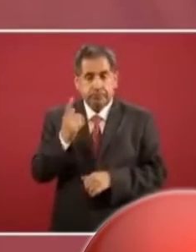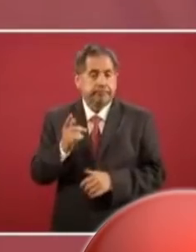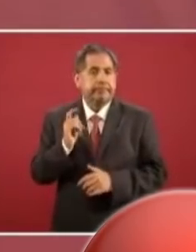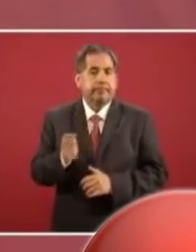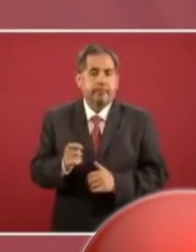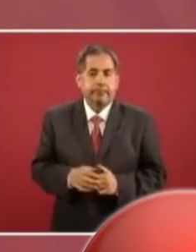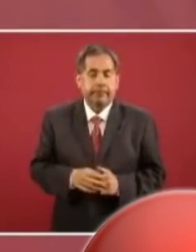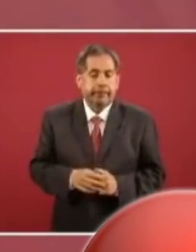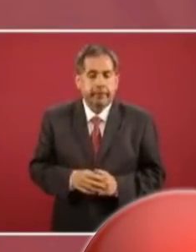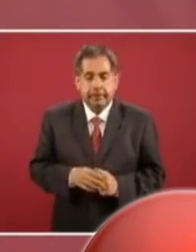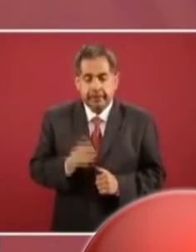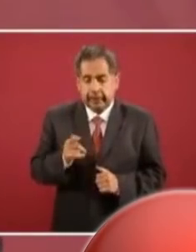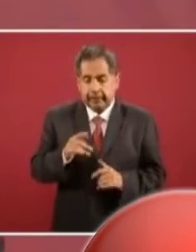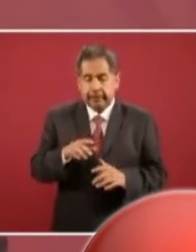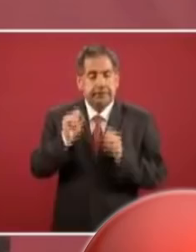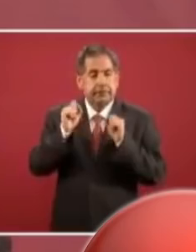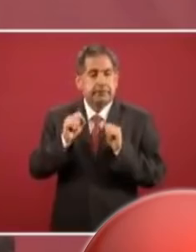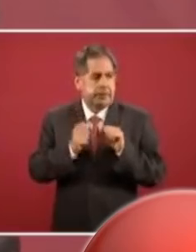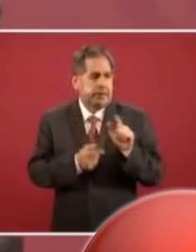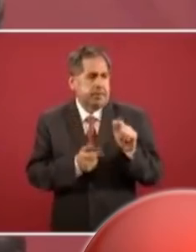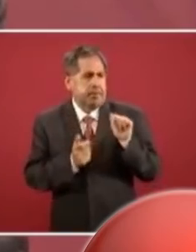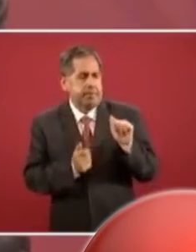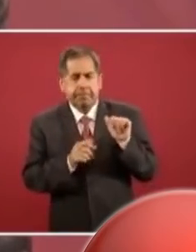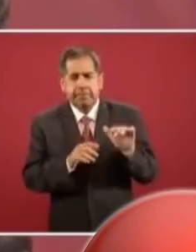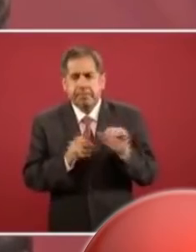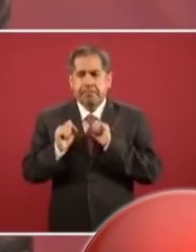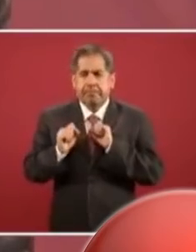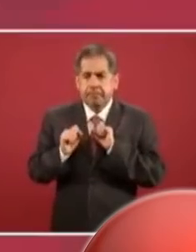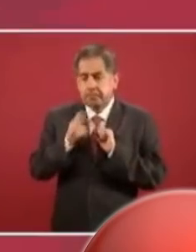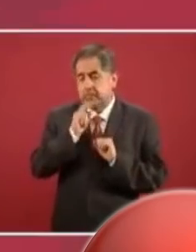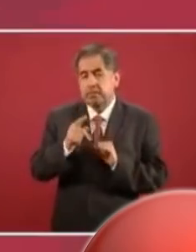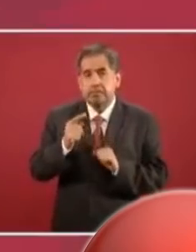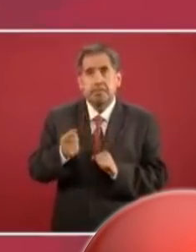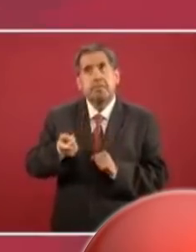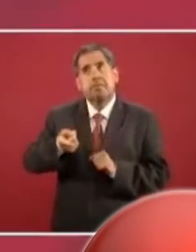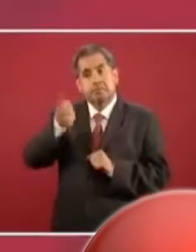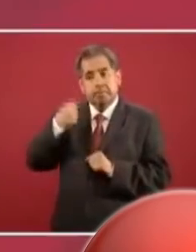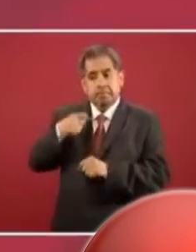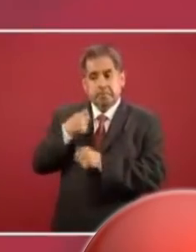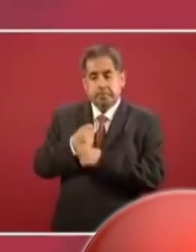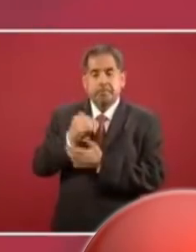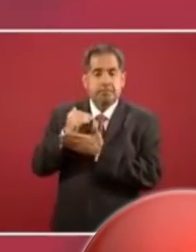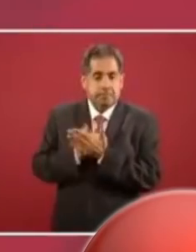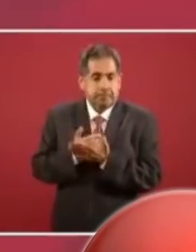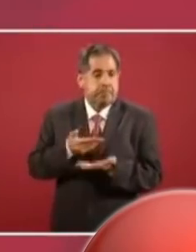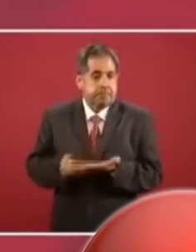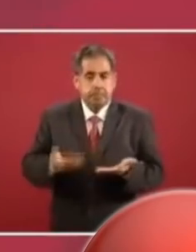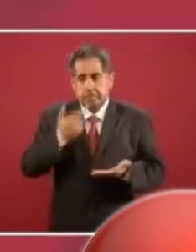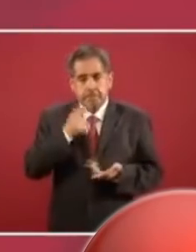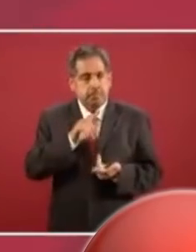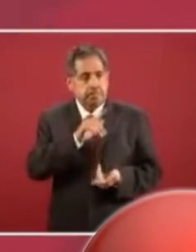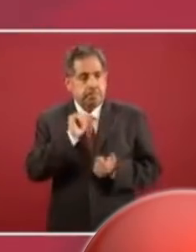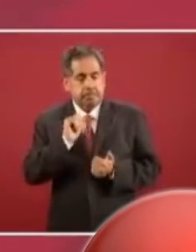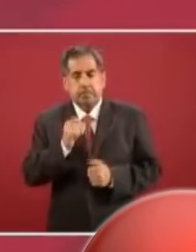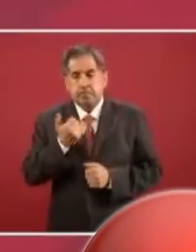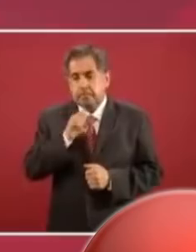se obtuvo mejor recaudación que el año pasado y yo